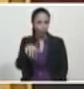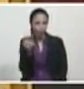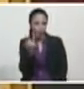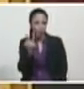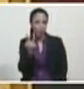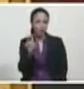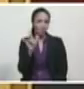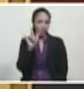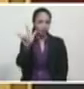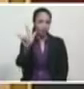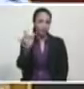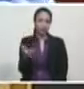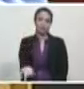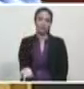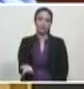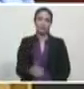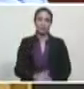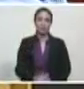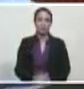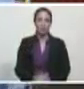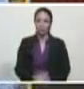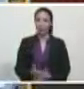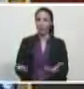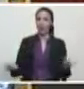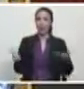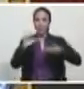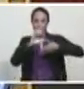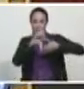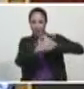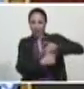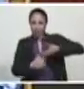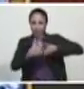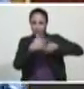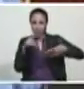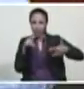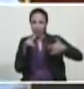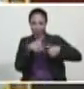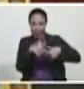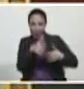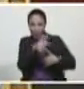¿Es que Donald Trump quiere mucho a América Latina?